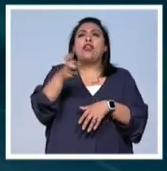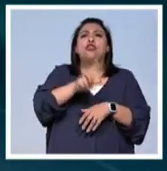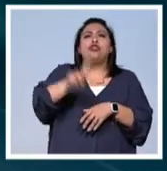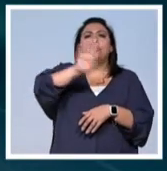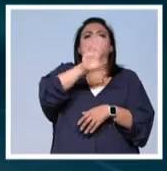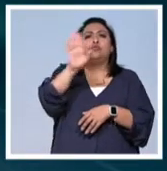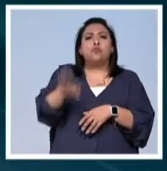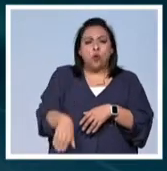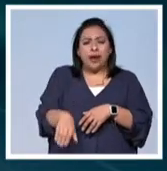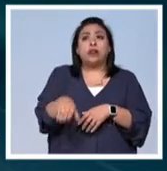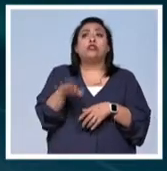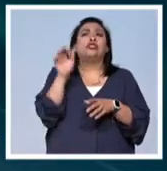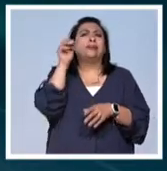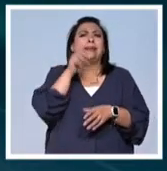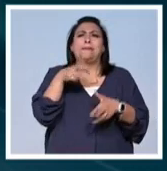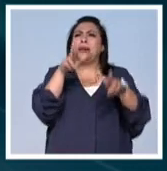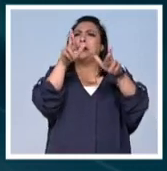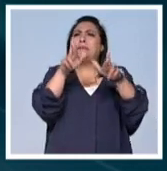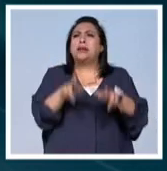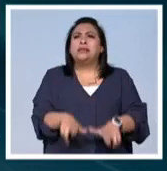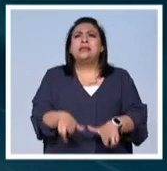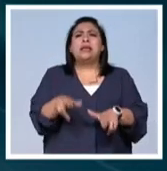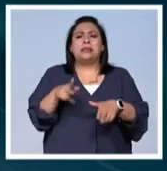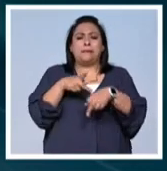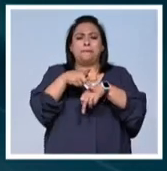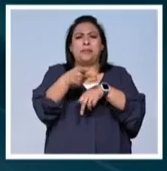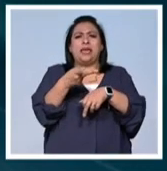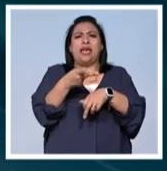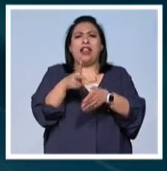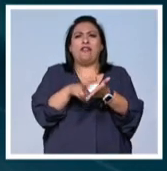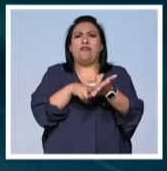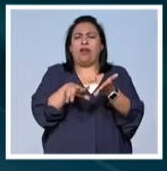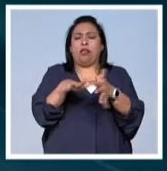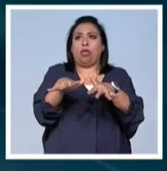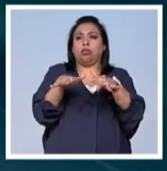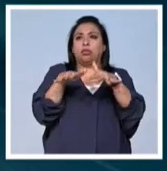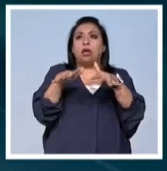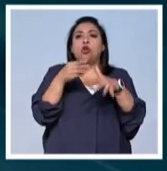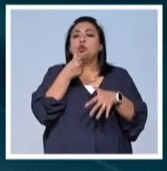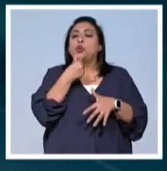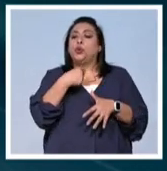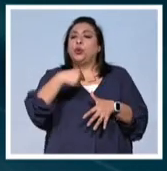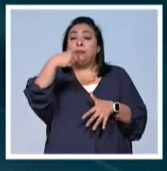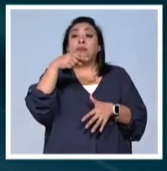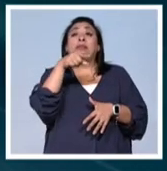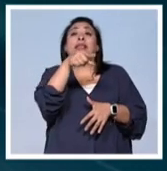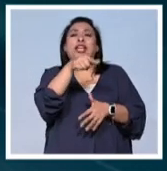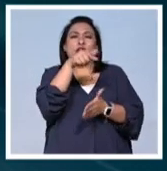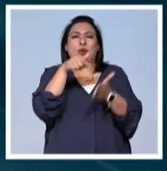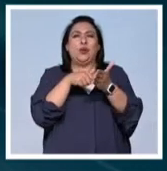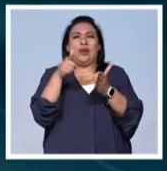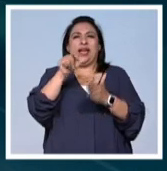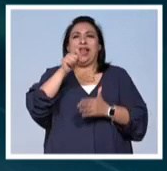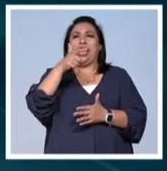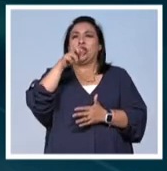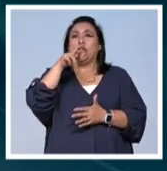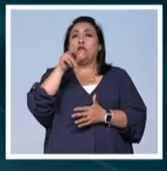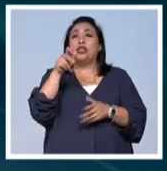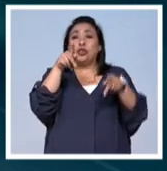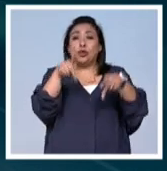y del inframundo siempre representado con una piel verde brillante y barba de Faraón de acuerdo con el sitio de arqueologies